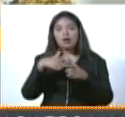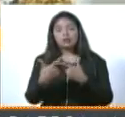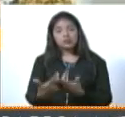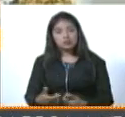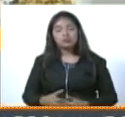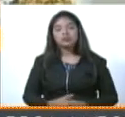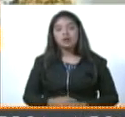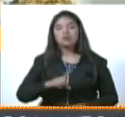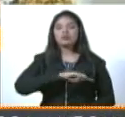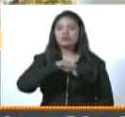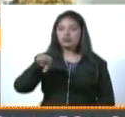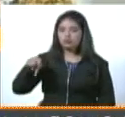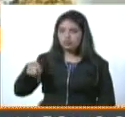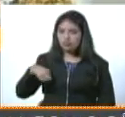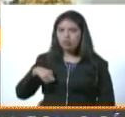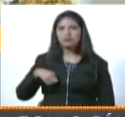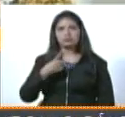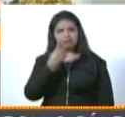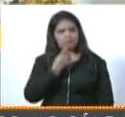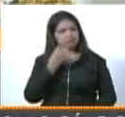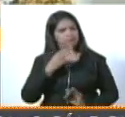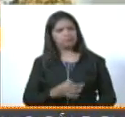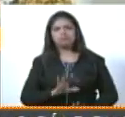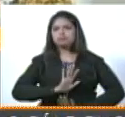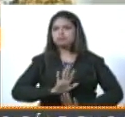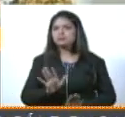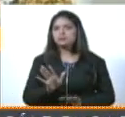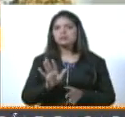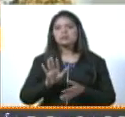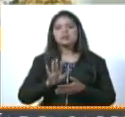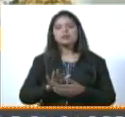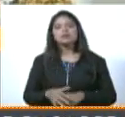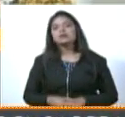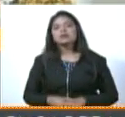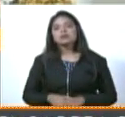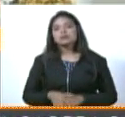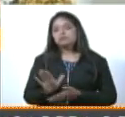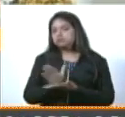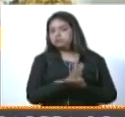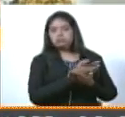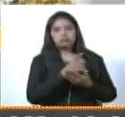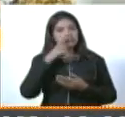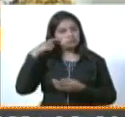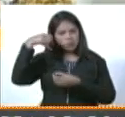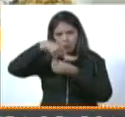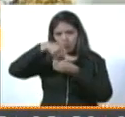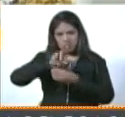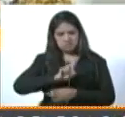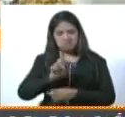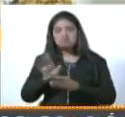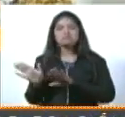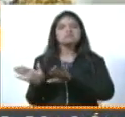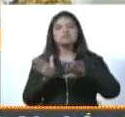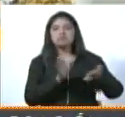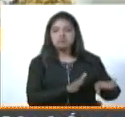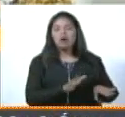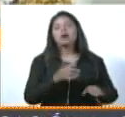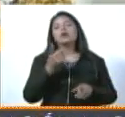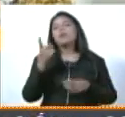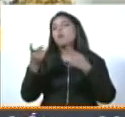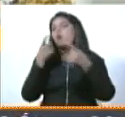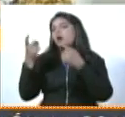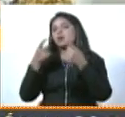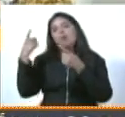tanto, nosotros responsablemente sacamos a la tinta para este proceso electoral y obviamente buscaremos